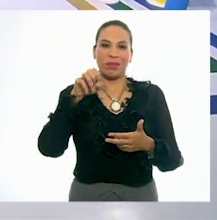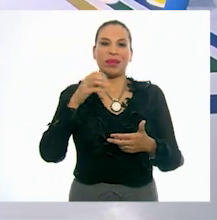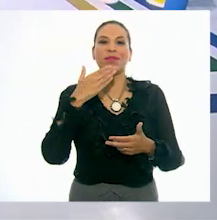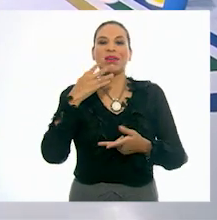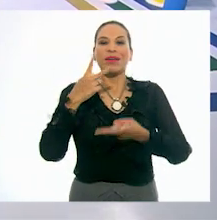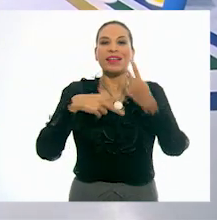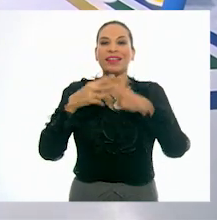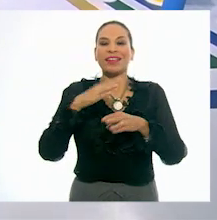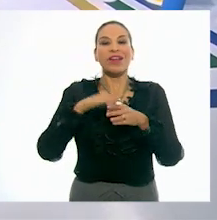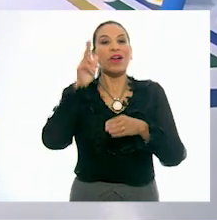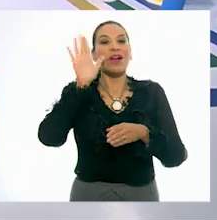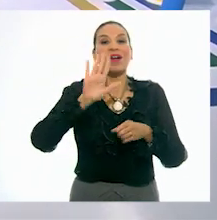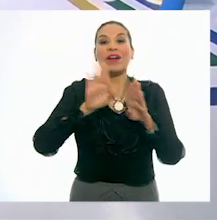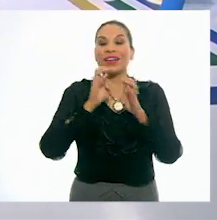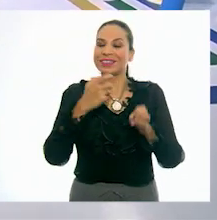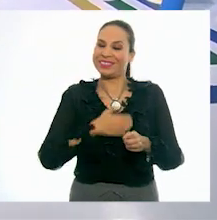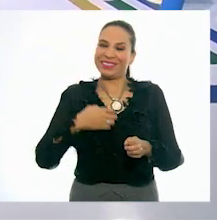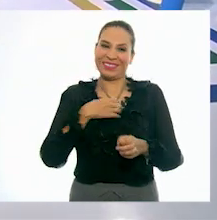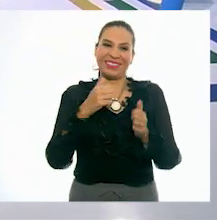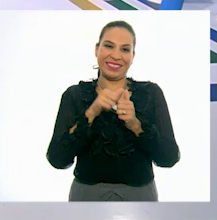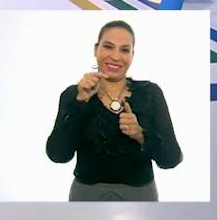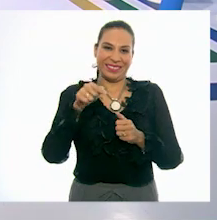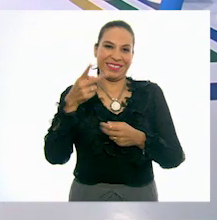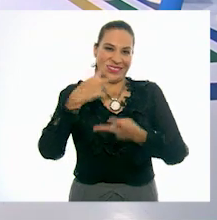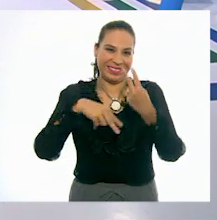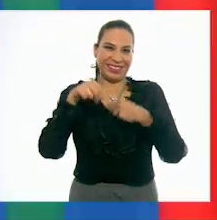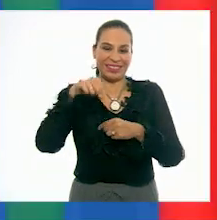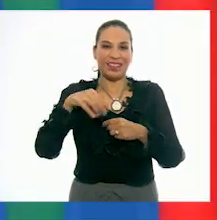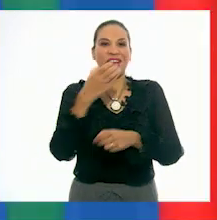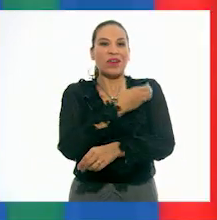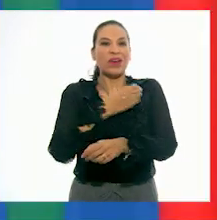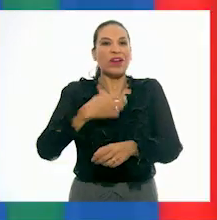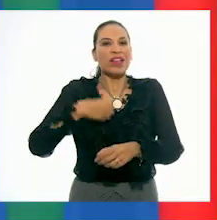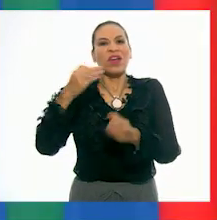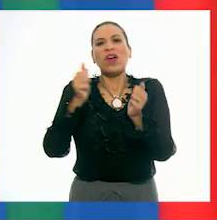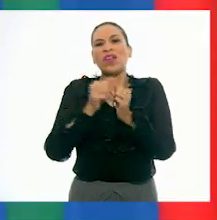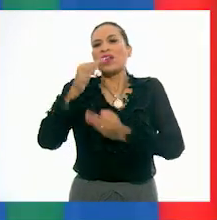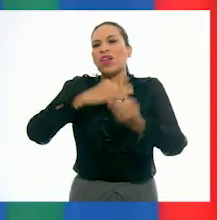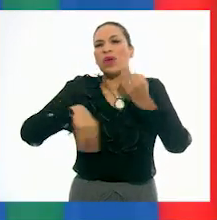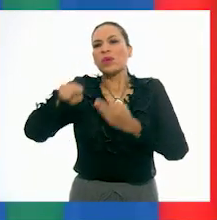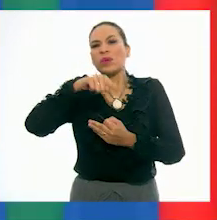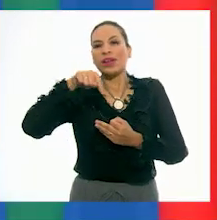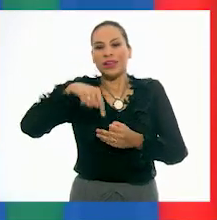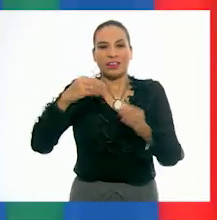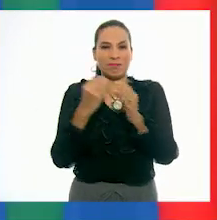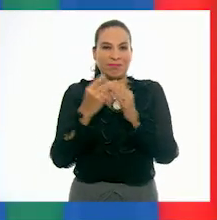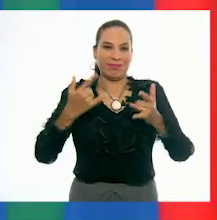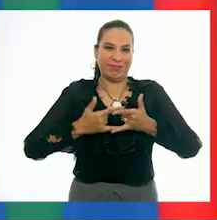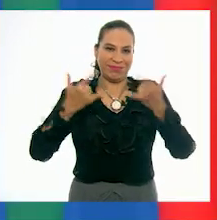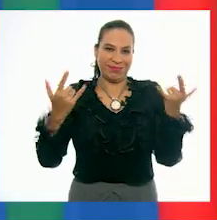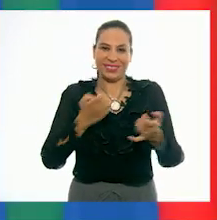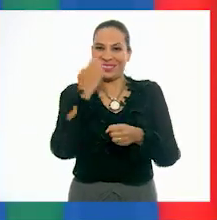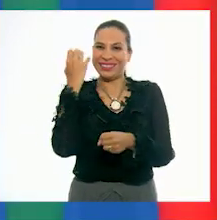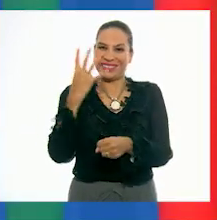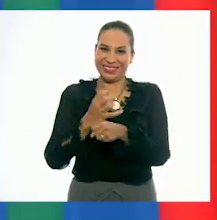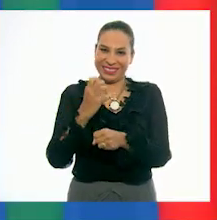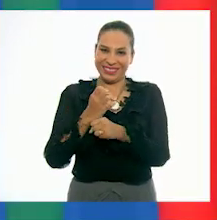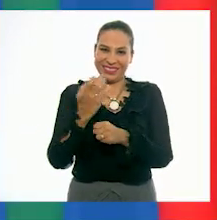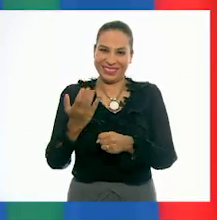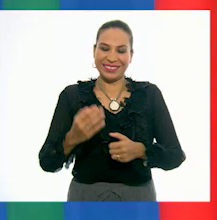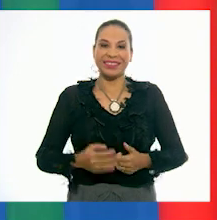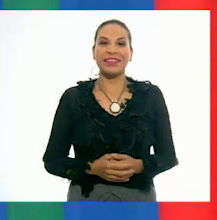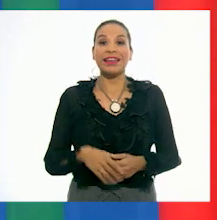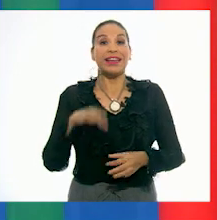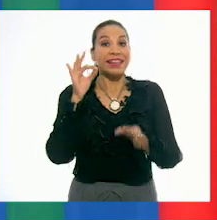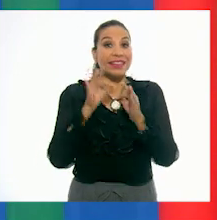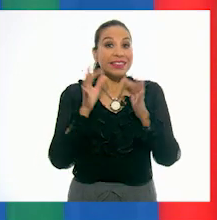Muy contenta de tenerte aquí y muy contenta de estar con todos ustedes en esta clase de historia de cuarto grado. ¿Ya